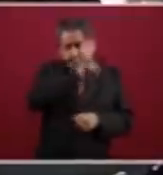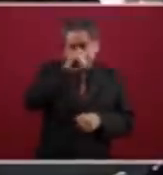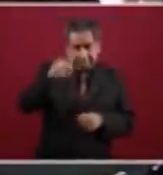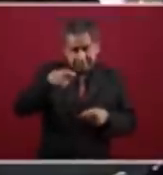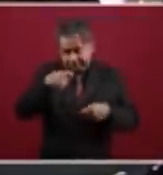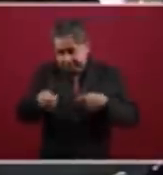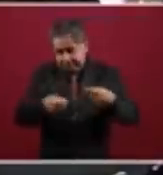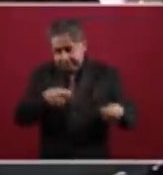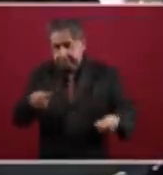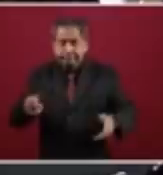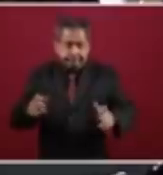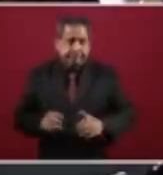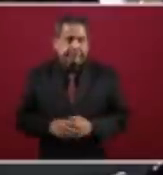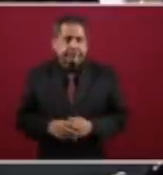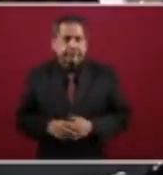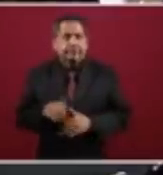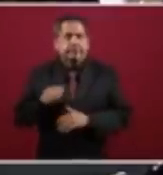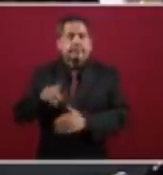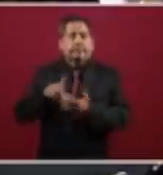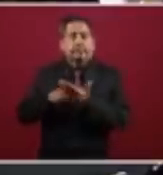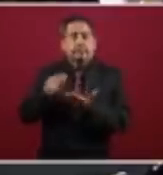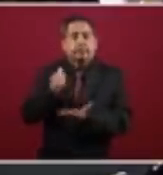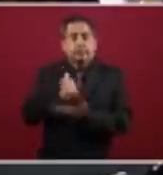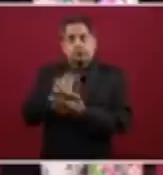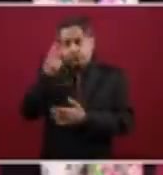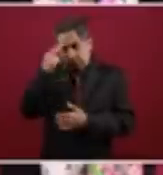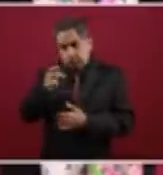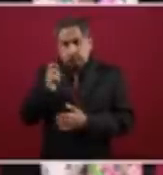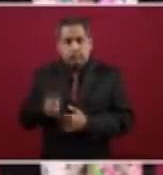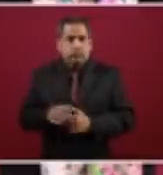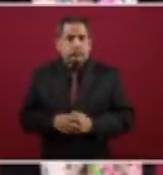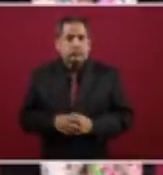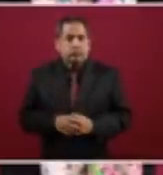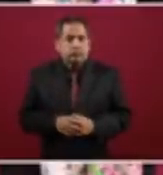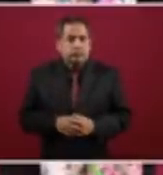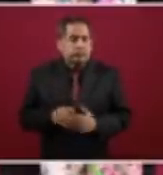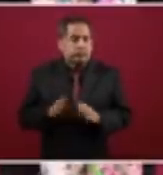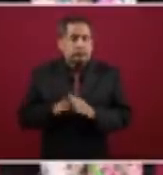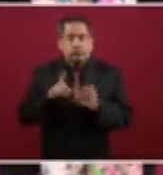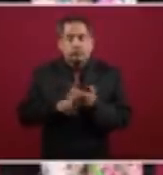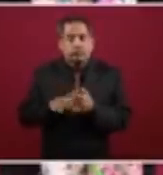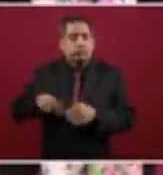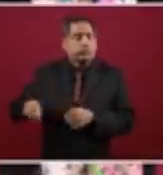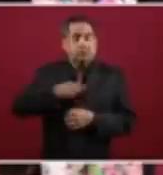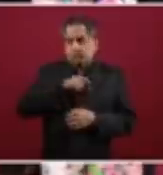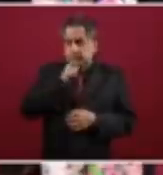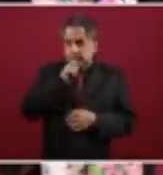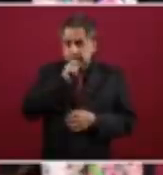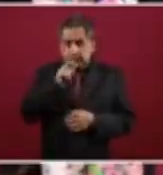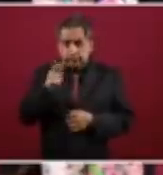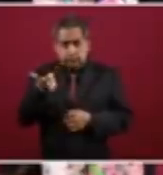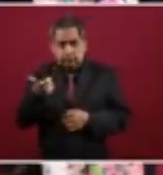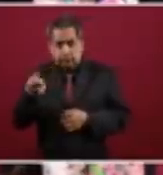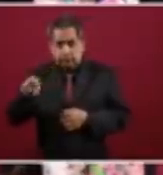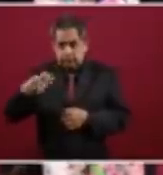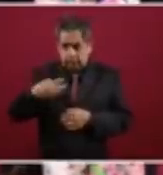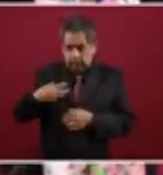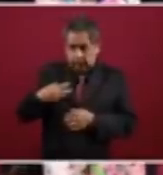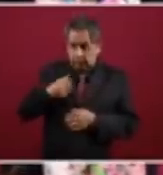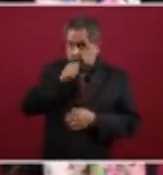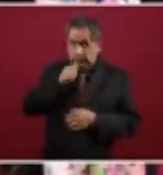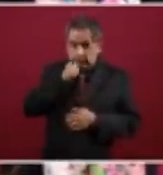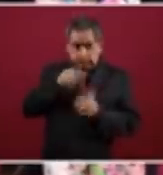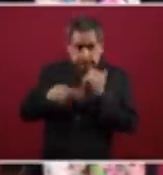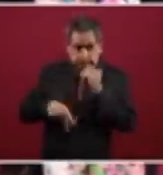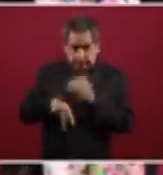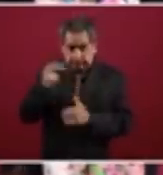país. En el caso para la Ciudad de México, quienes no han recibido su apoyo en la